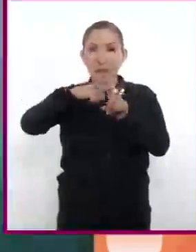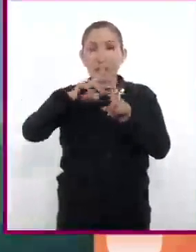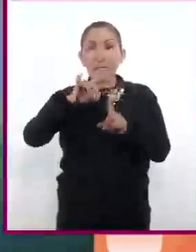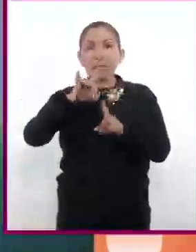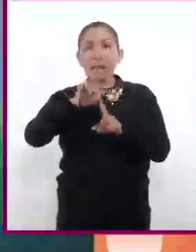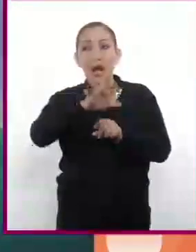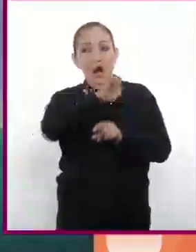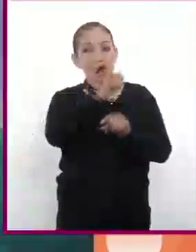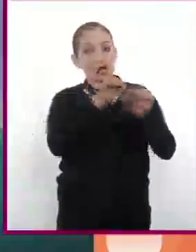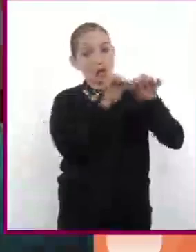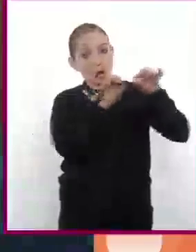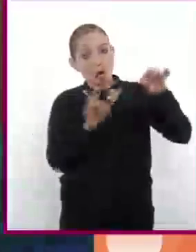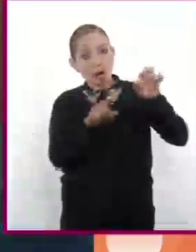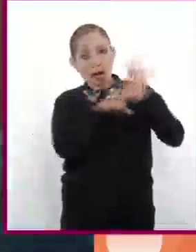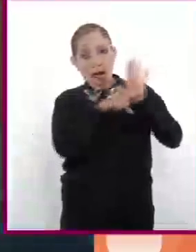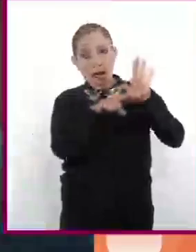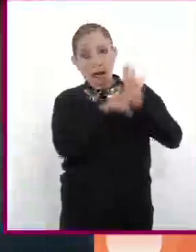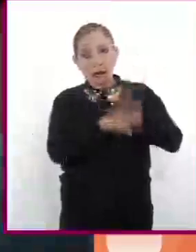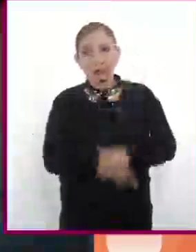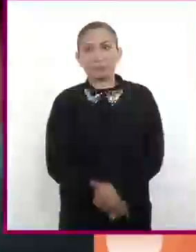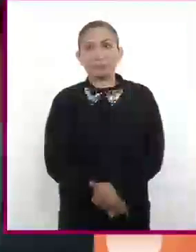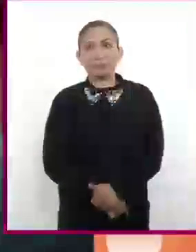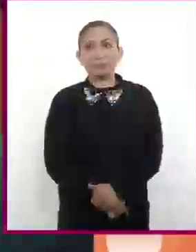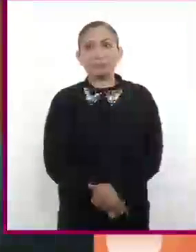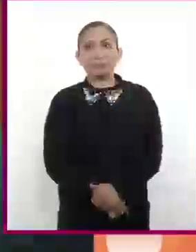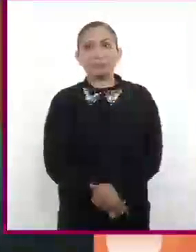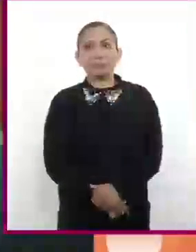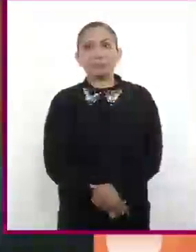pila y otro cable al polo negativo.